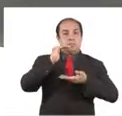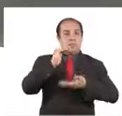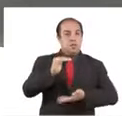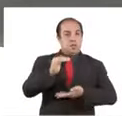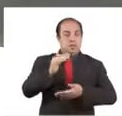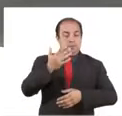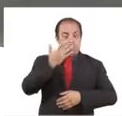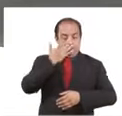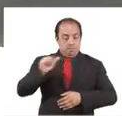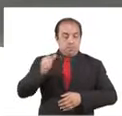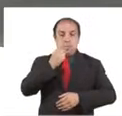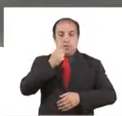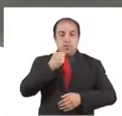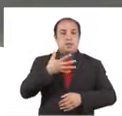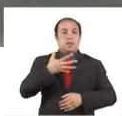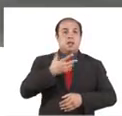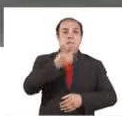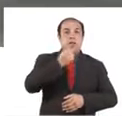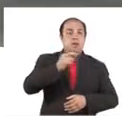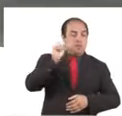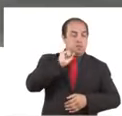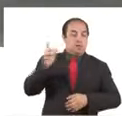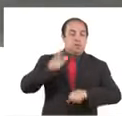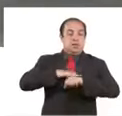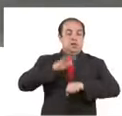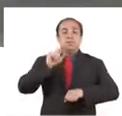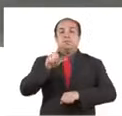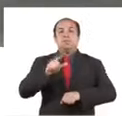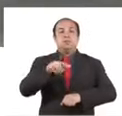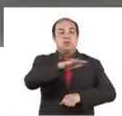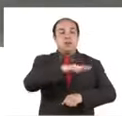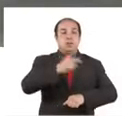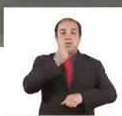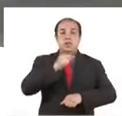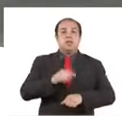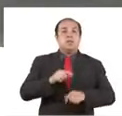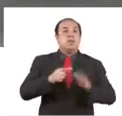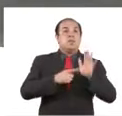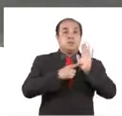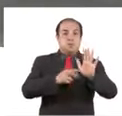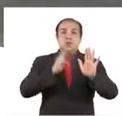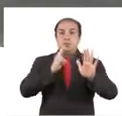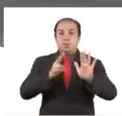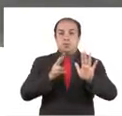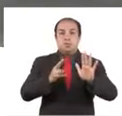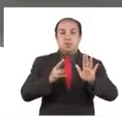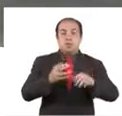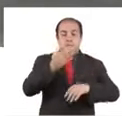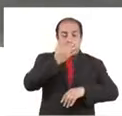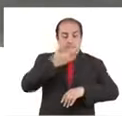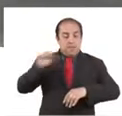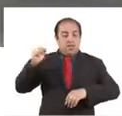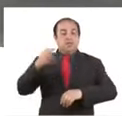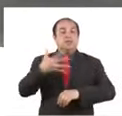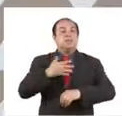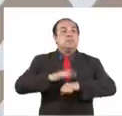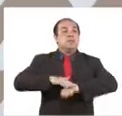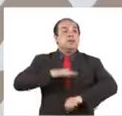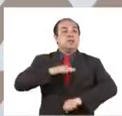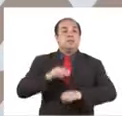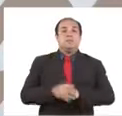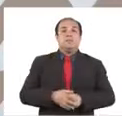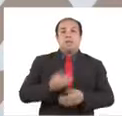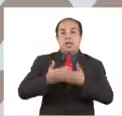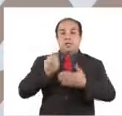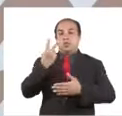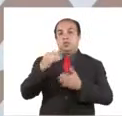más fuerte y profesional, pero sobre todo, una policía que dé resultados y que tenga mayores capacidades. Hasta antes del 2020,